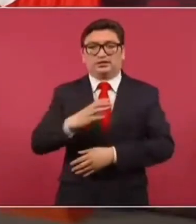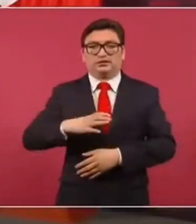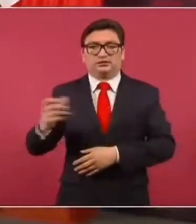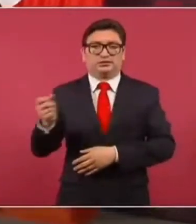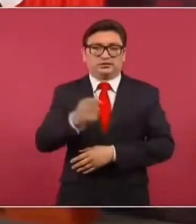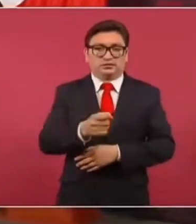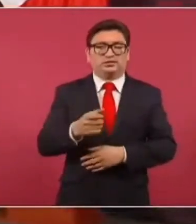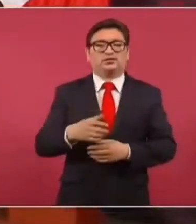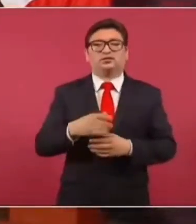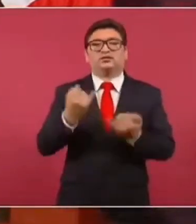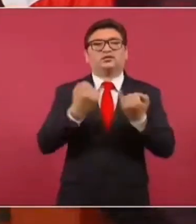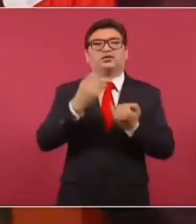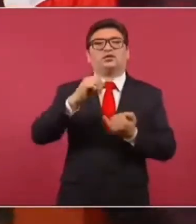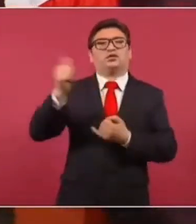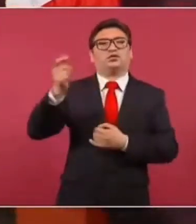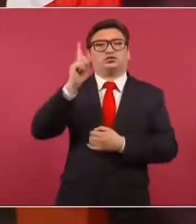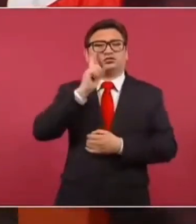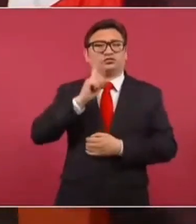que